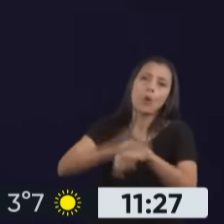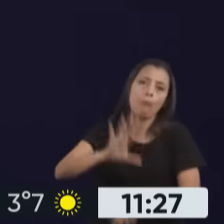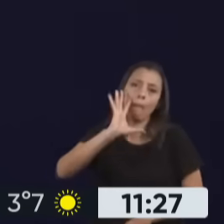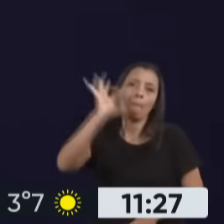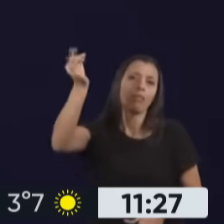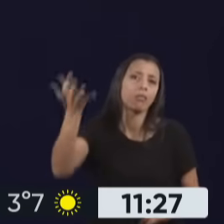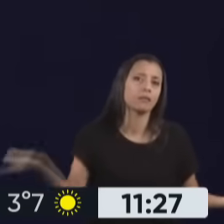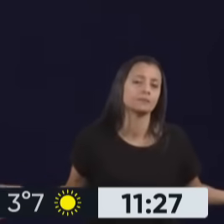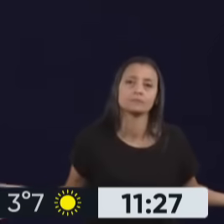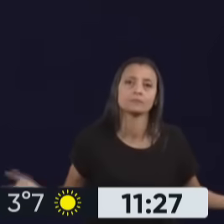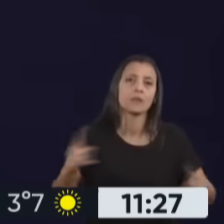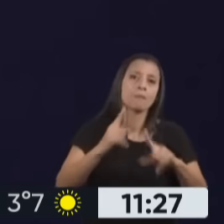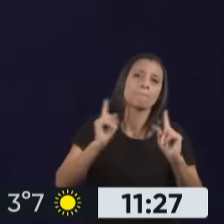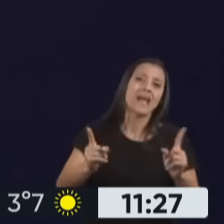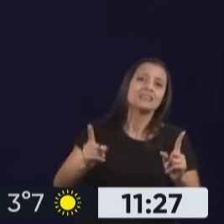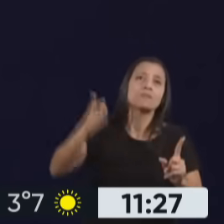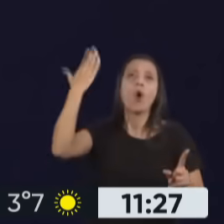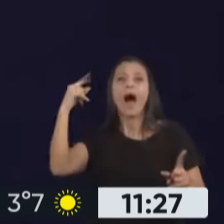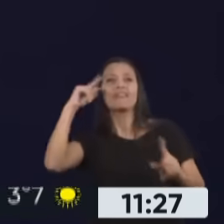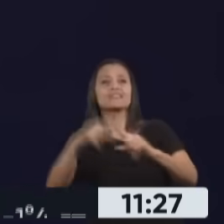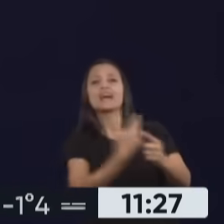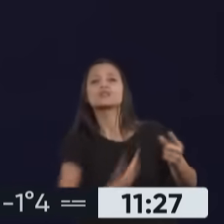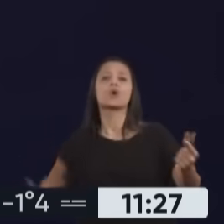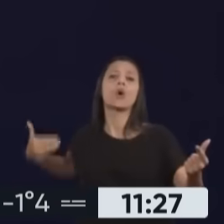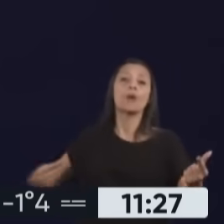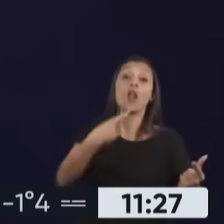del legado del Estado presente.